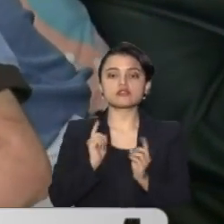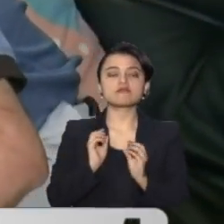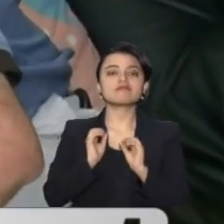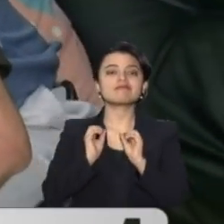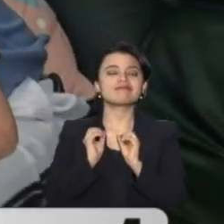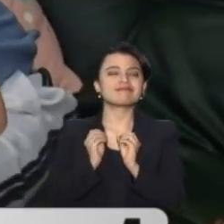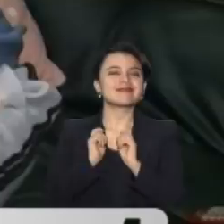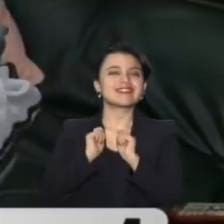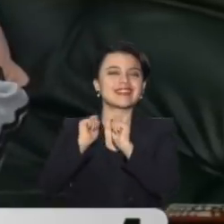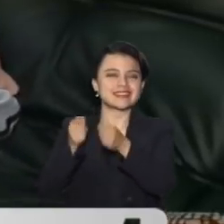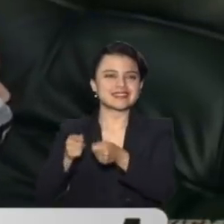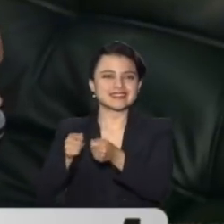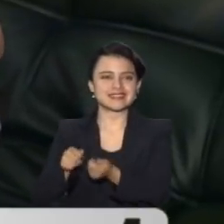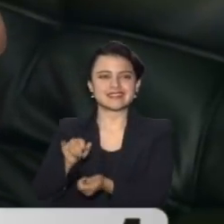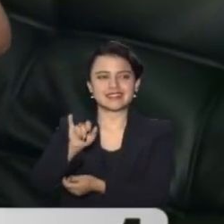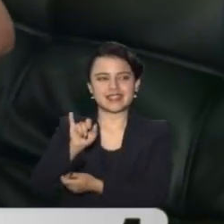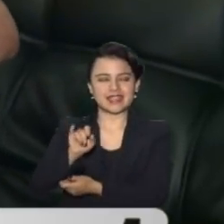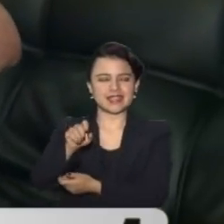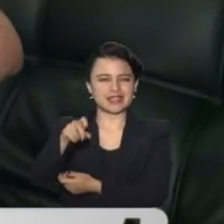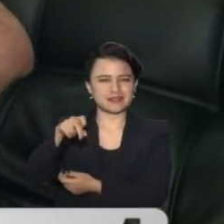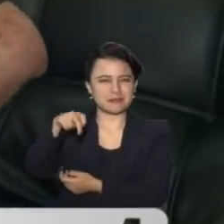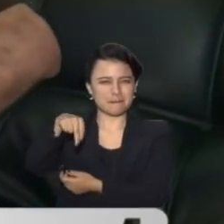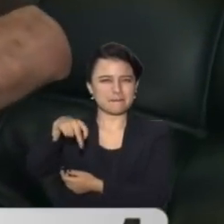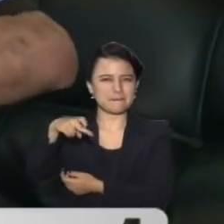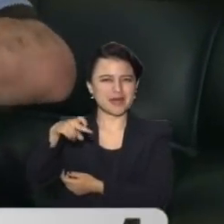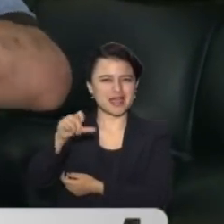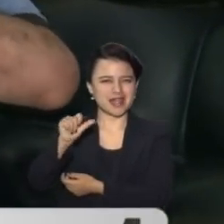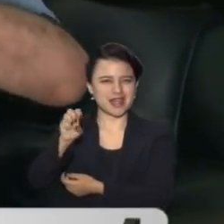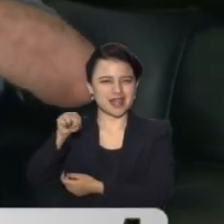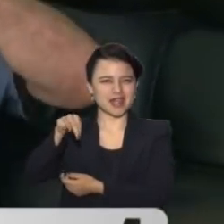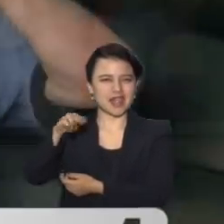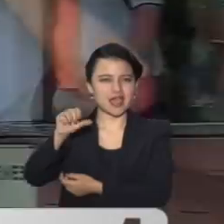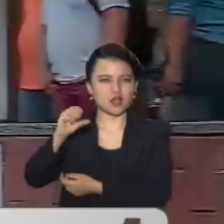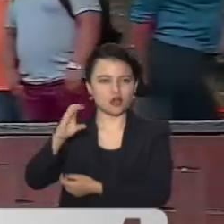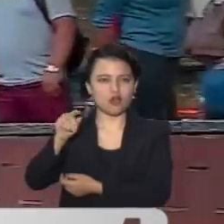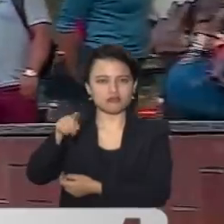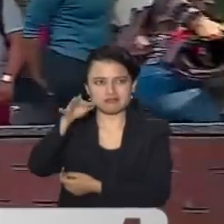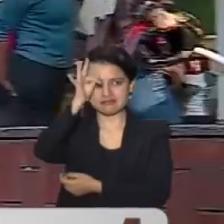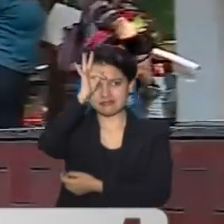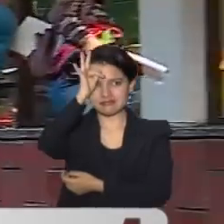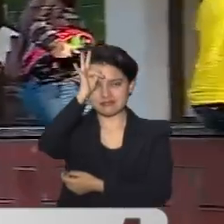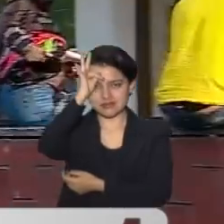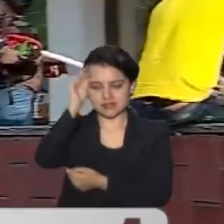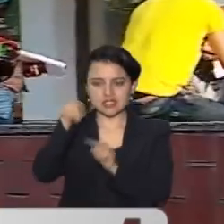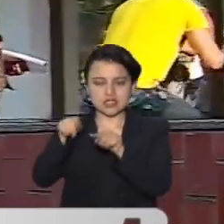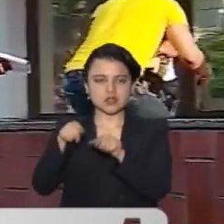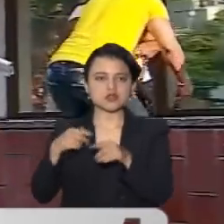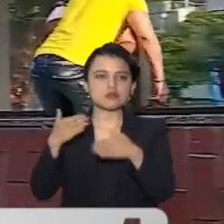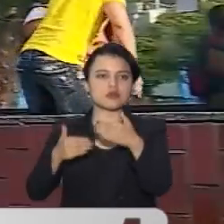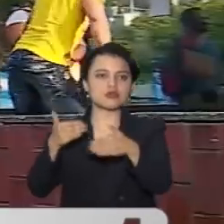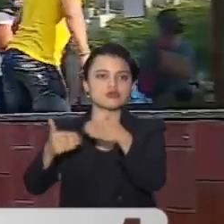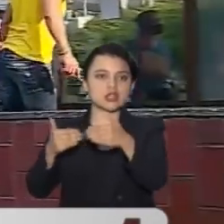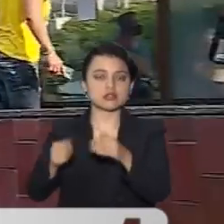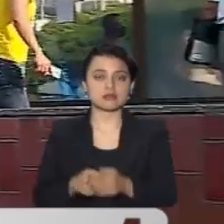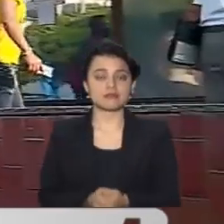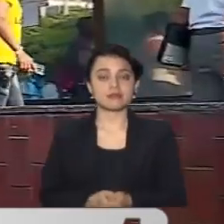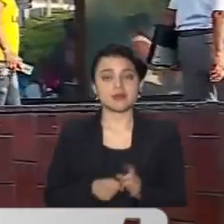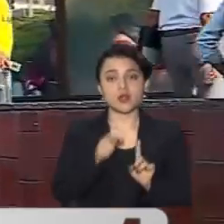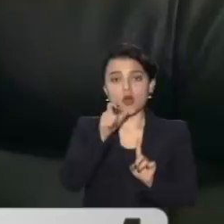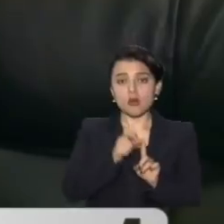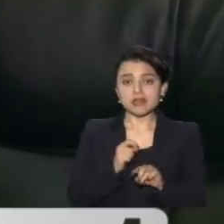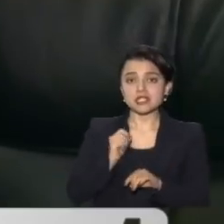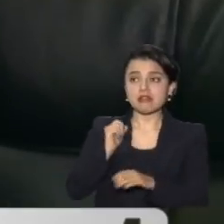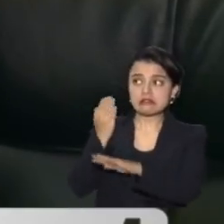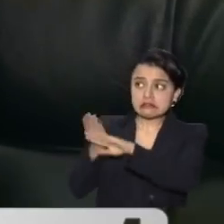conformó el comité interdisciplinario encargado de definir el rumbo del paciente, el cual lleva 2 años pidiéndosele practique el